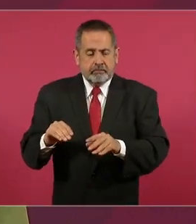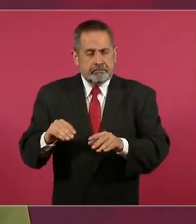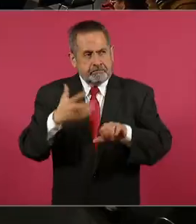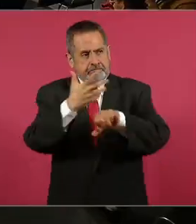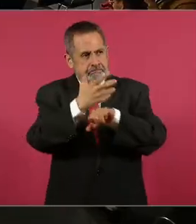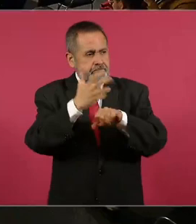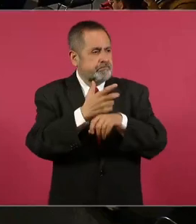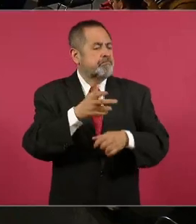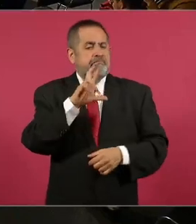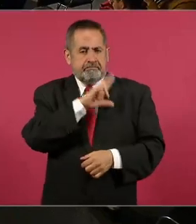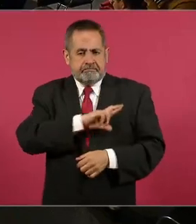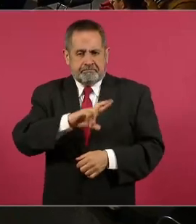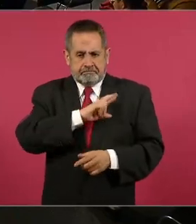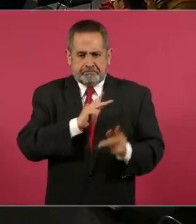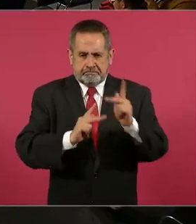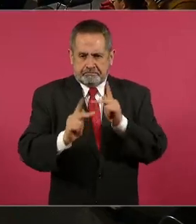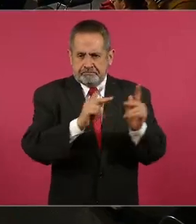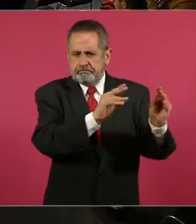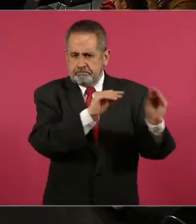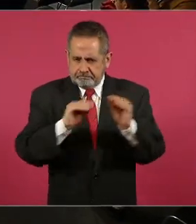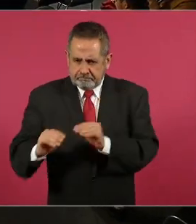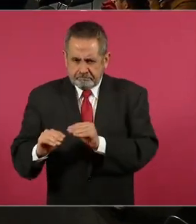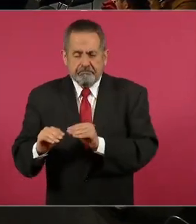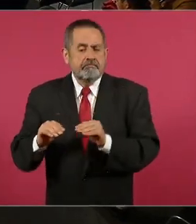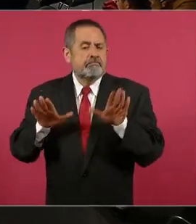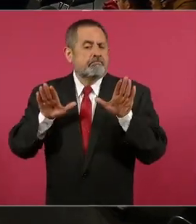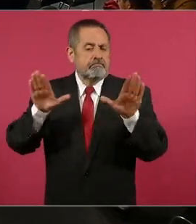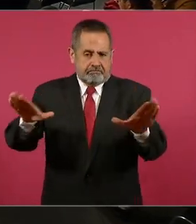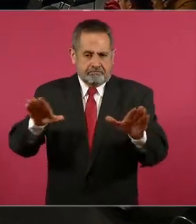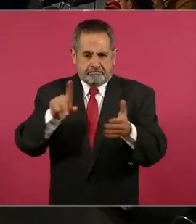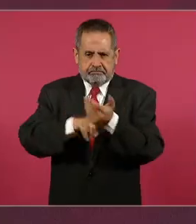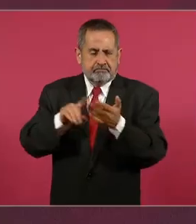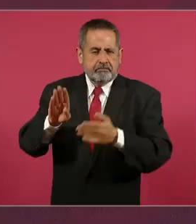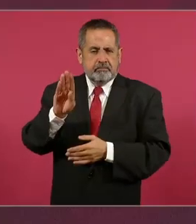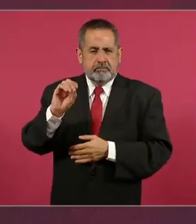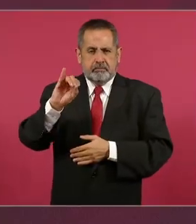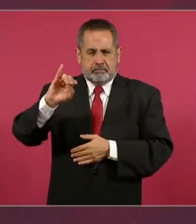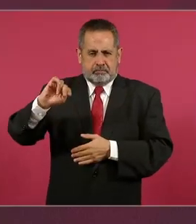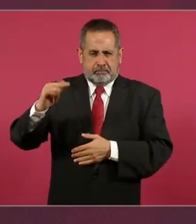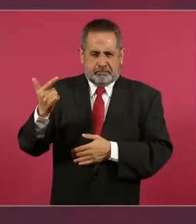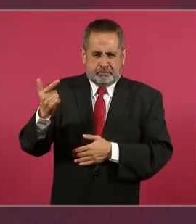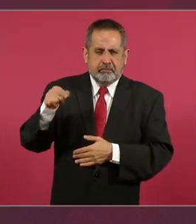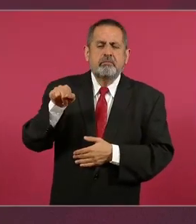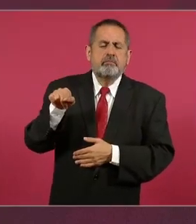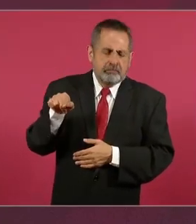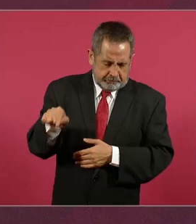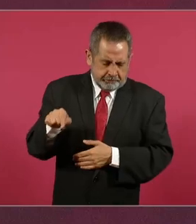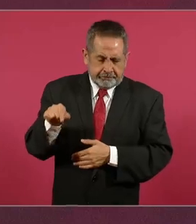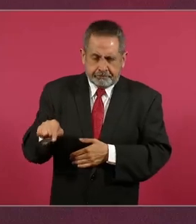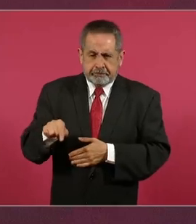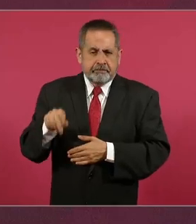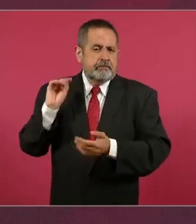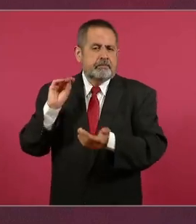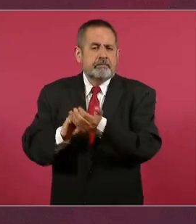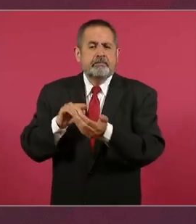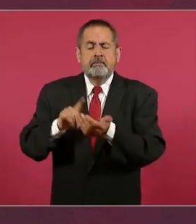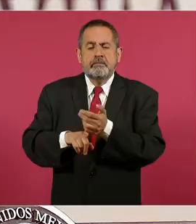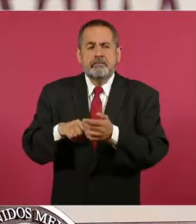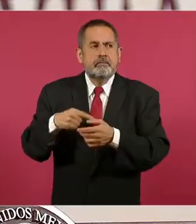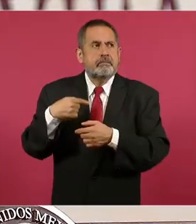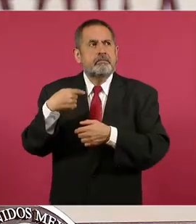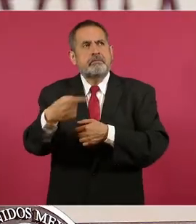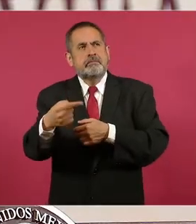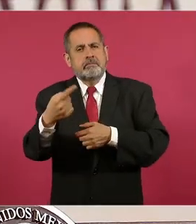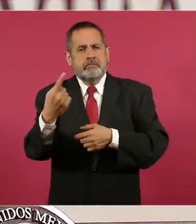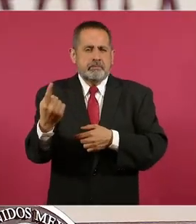americana, hacer la renta de otros aviones Boeing que estarán llegando quizá en el primero y